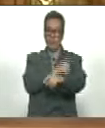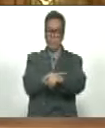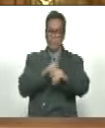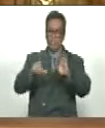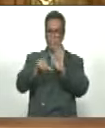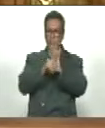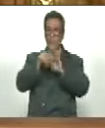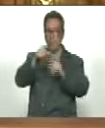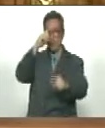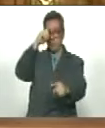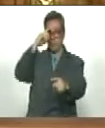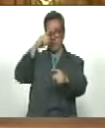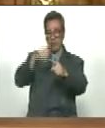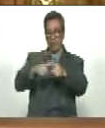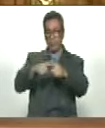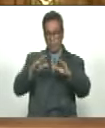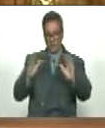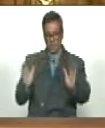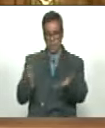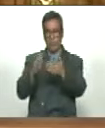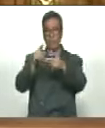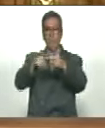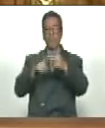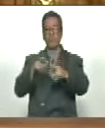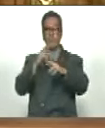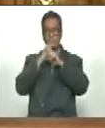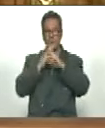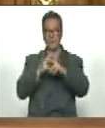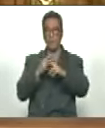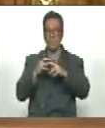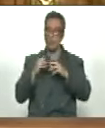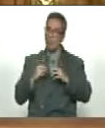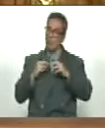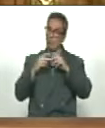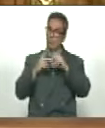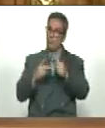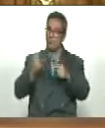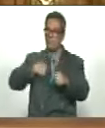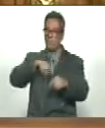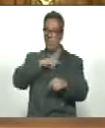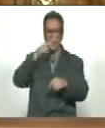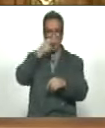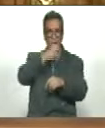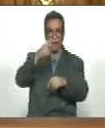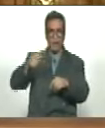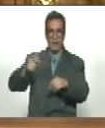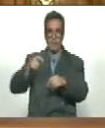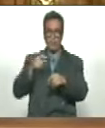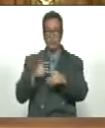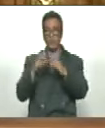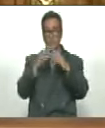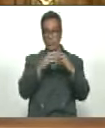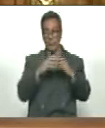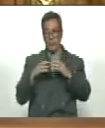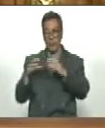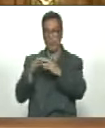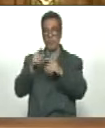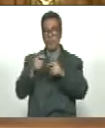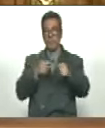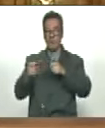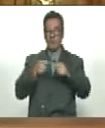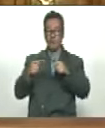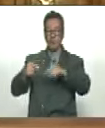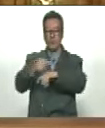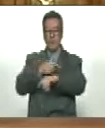Legislativo, con el objeto de proporcionar una respuesta oportuna a nuestro pueblo y a los órganos de control